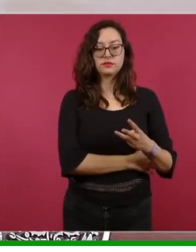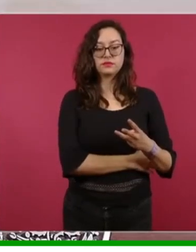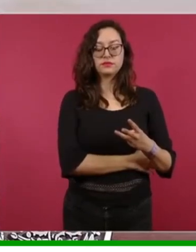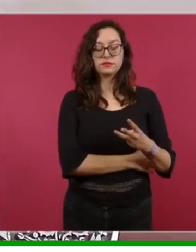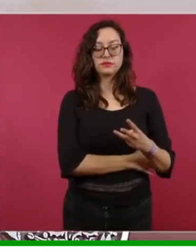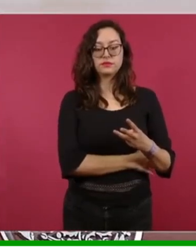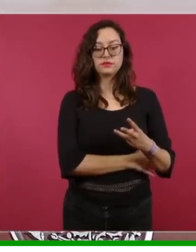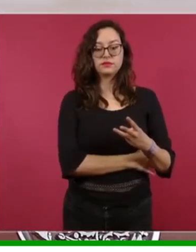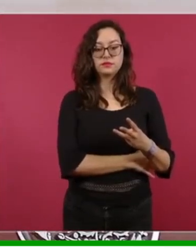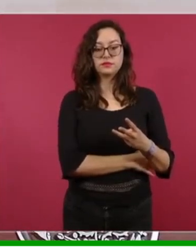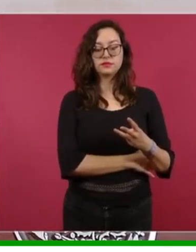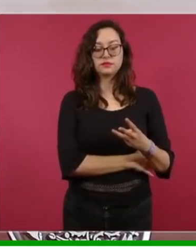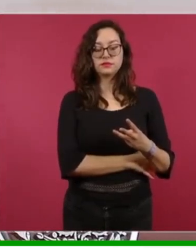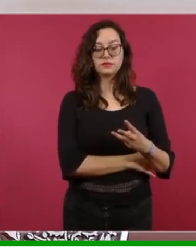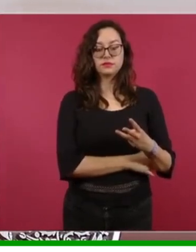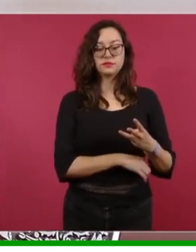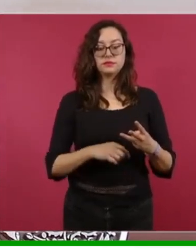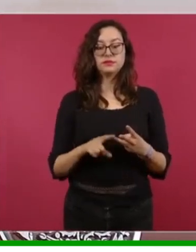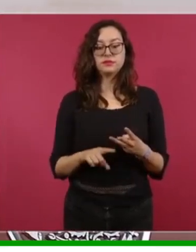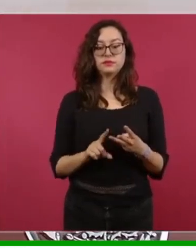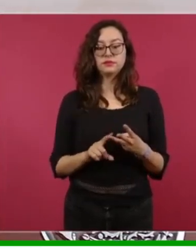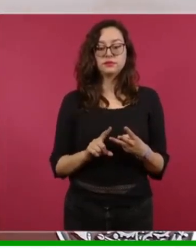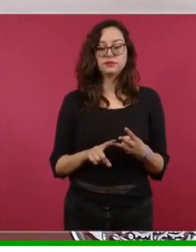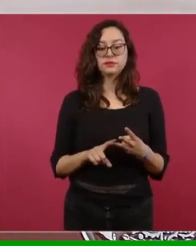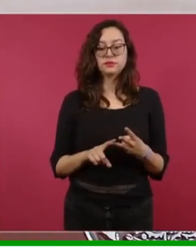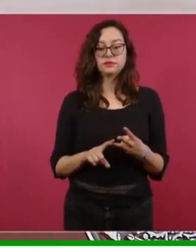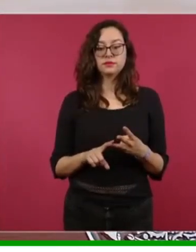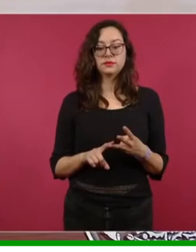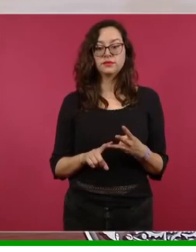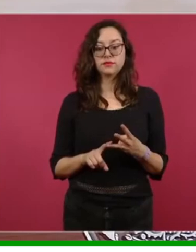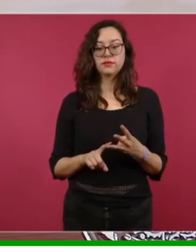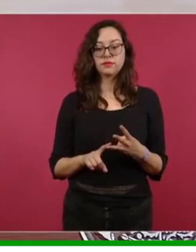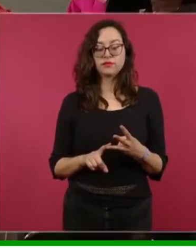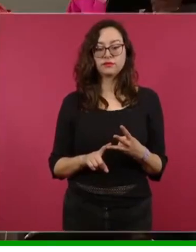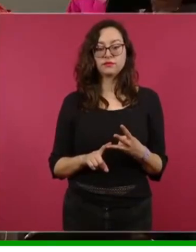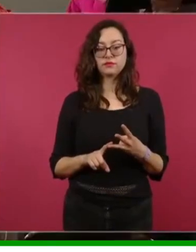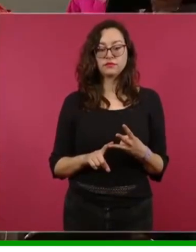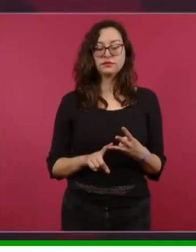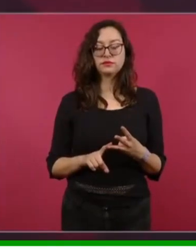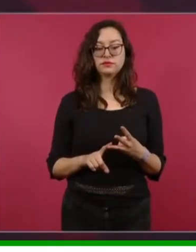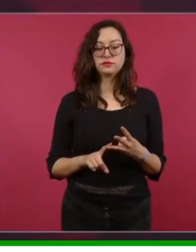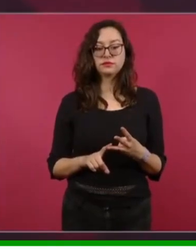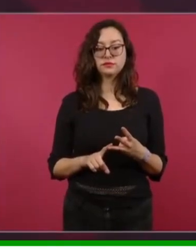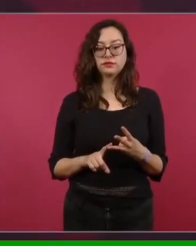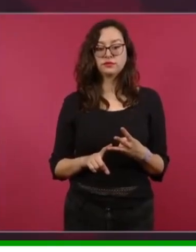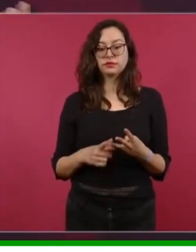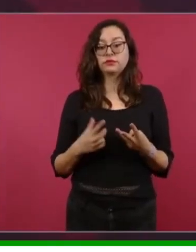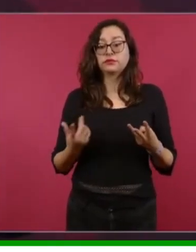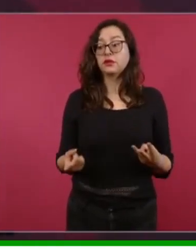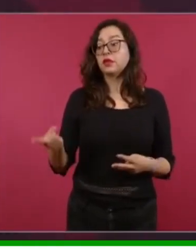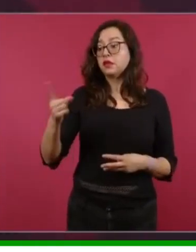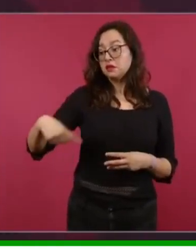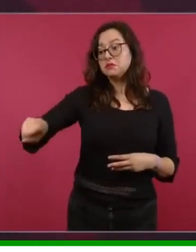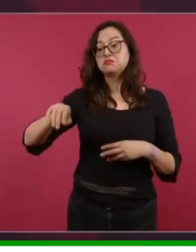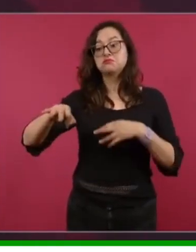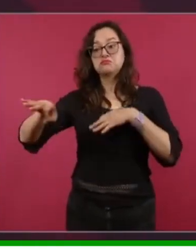que lo que no entregaban a los trabajadores, que que no reclamaban los